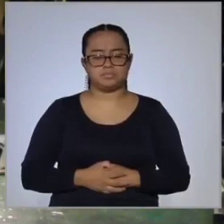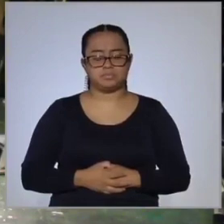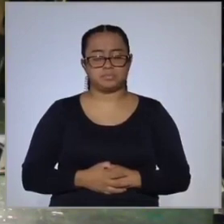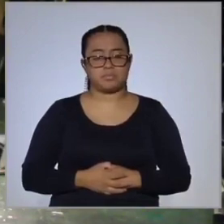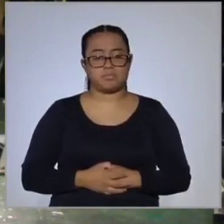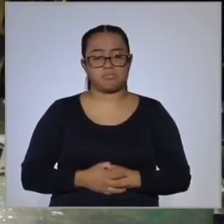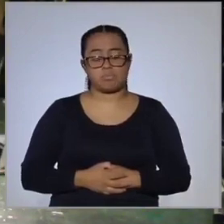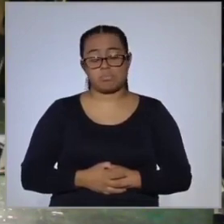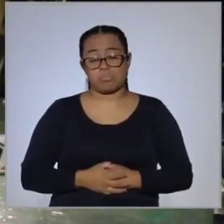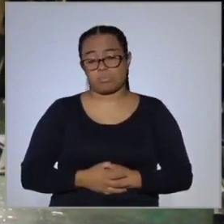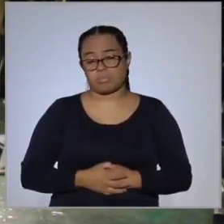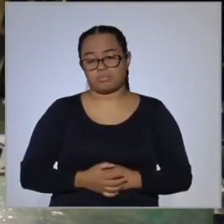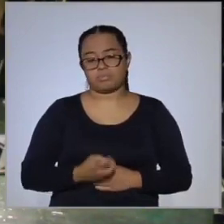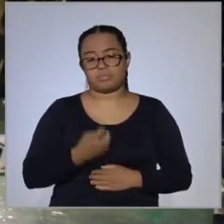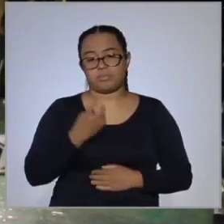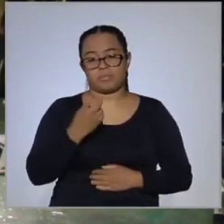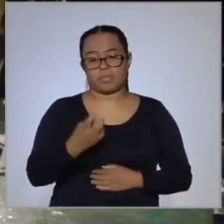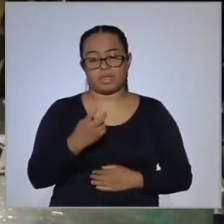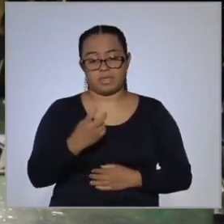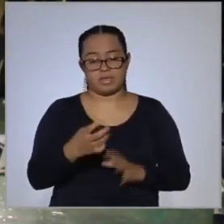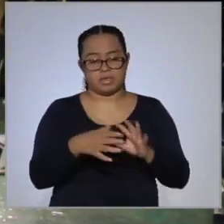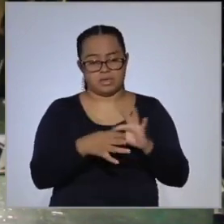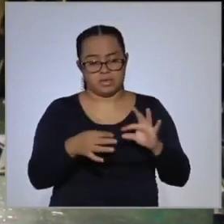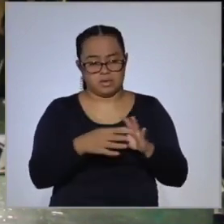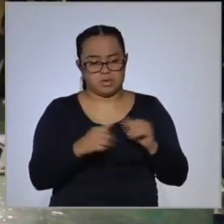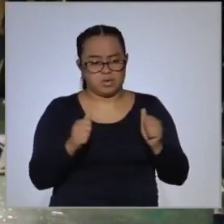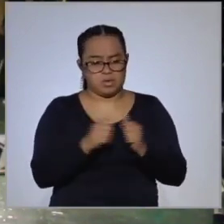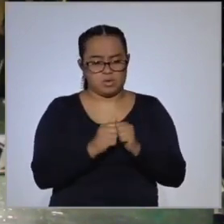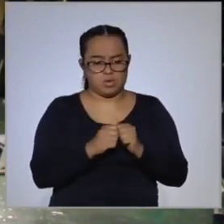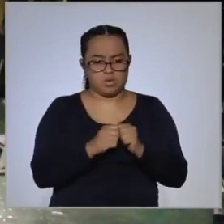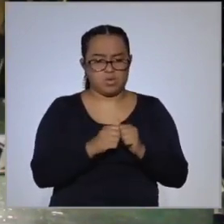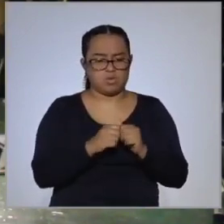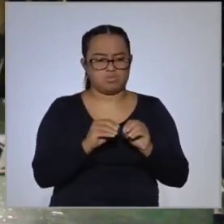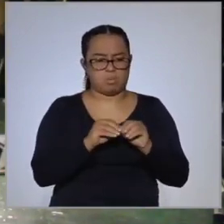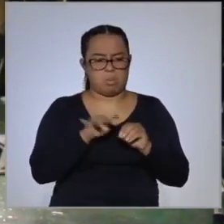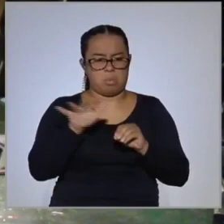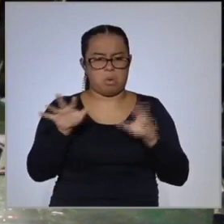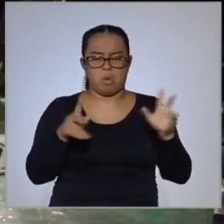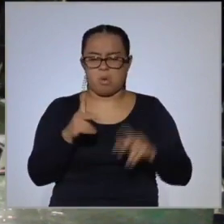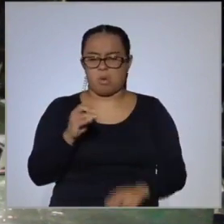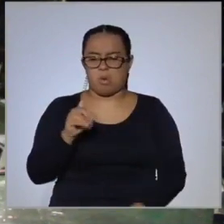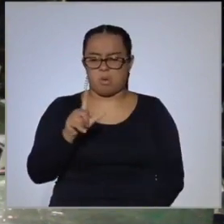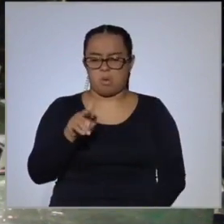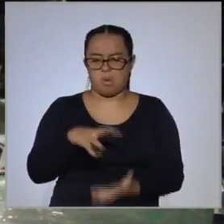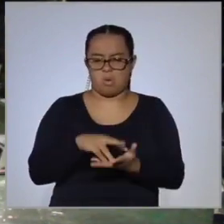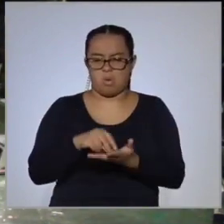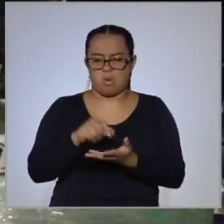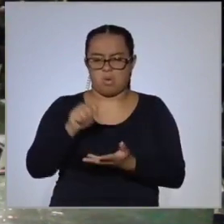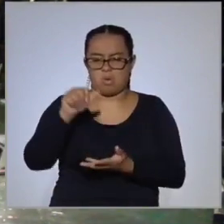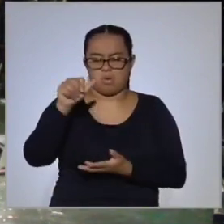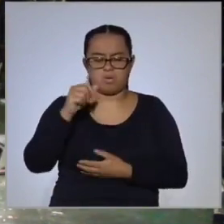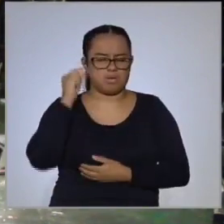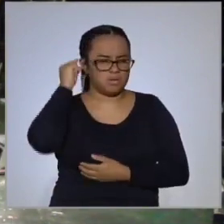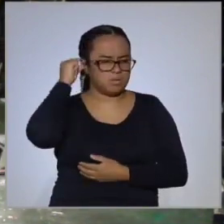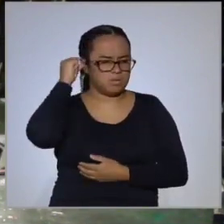Discurso, pólvora y acción. ¡Gasolina!